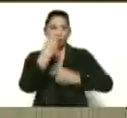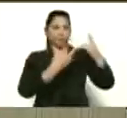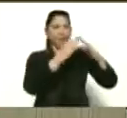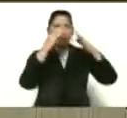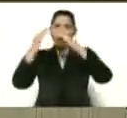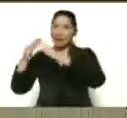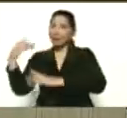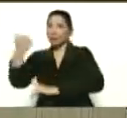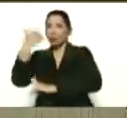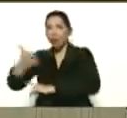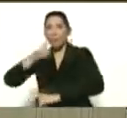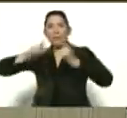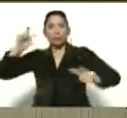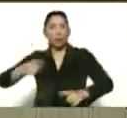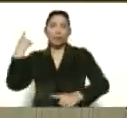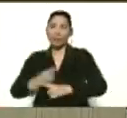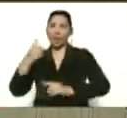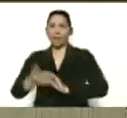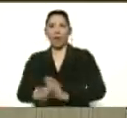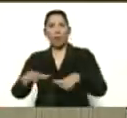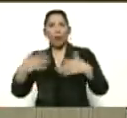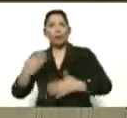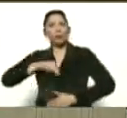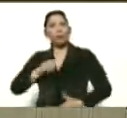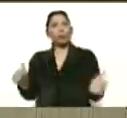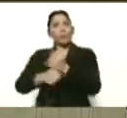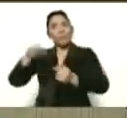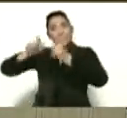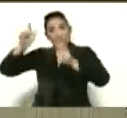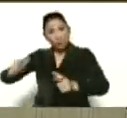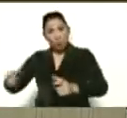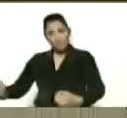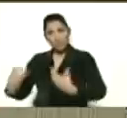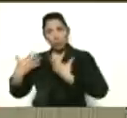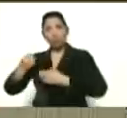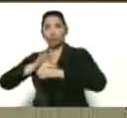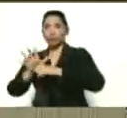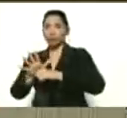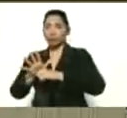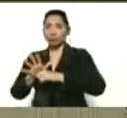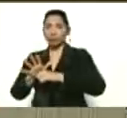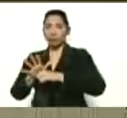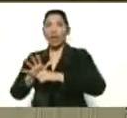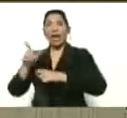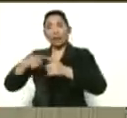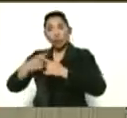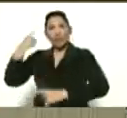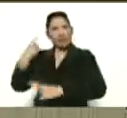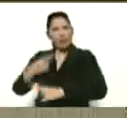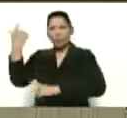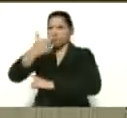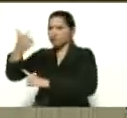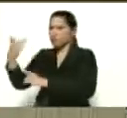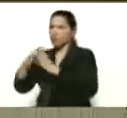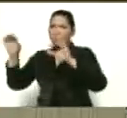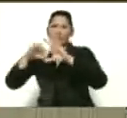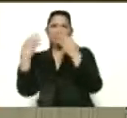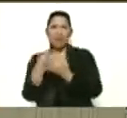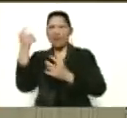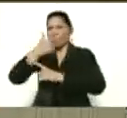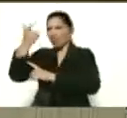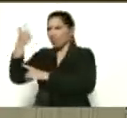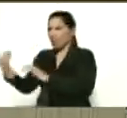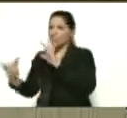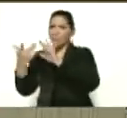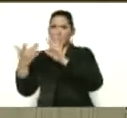a buscar a las personas. Y cuando consigamos a una persona infectada por COVID-19, hay que buscar a todos sus familiares, buscar a